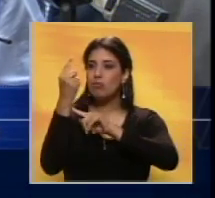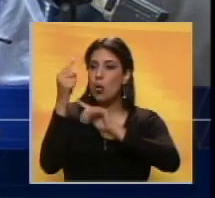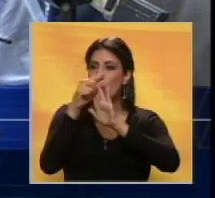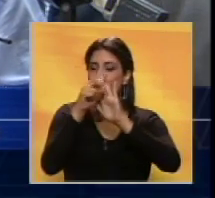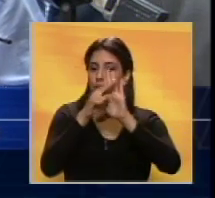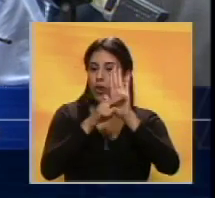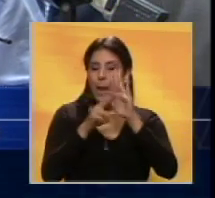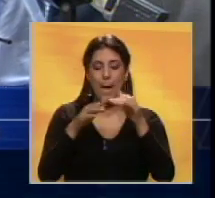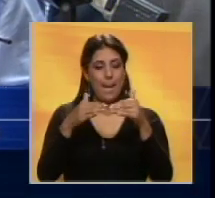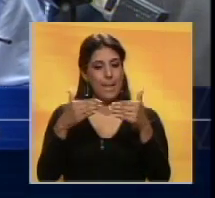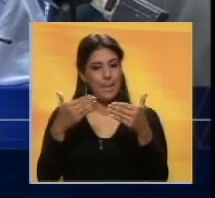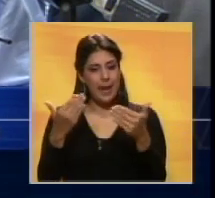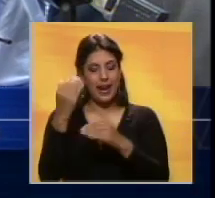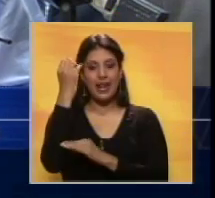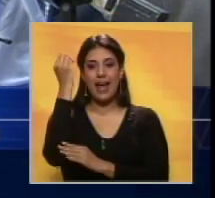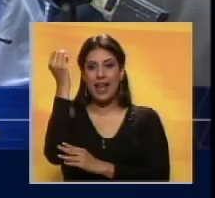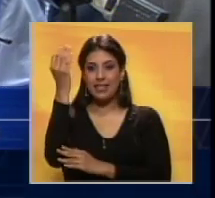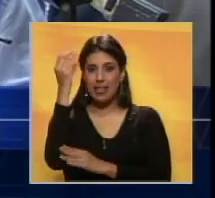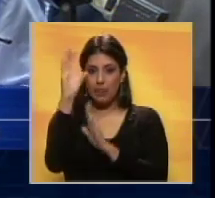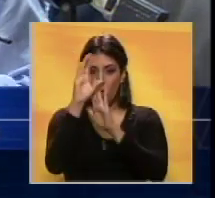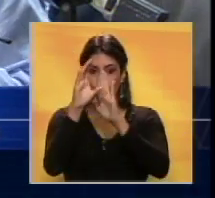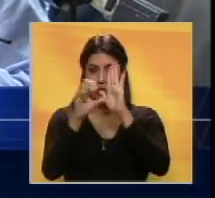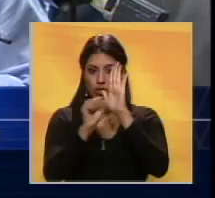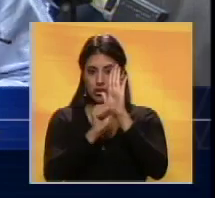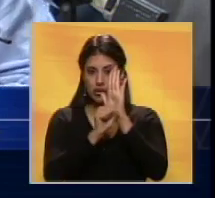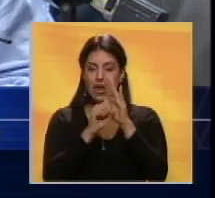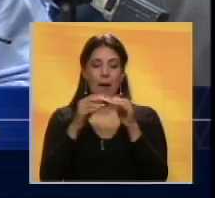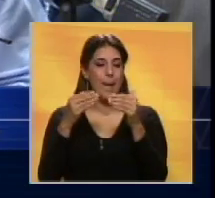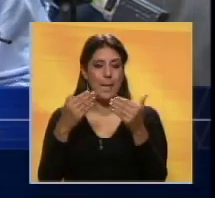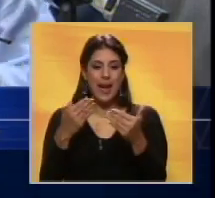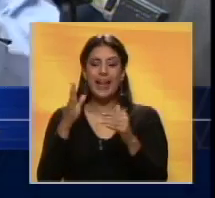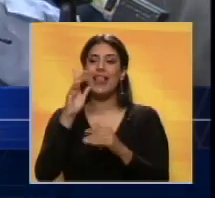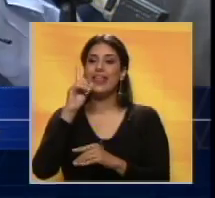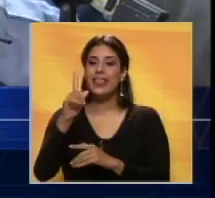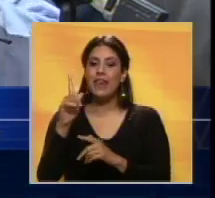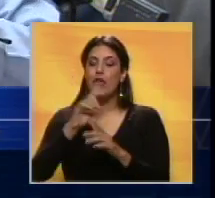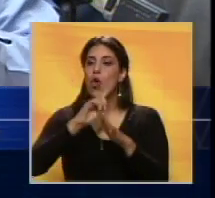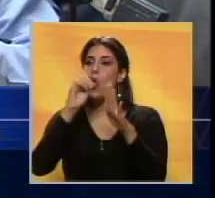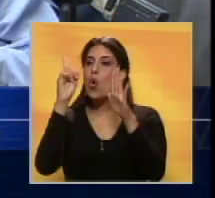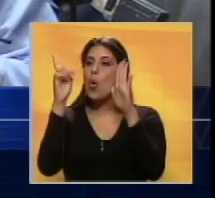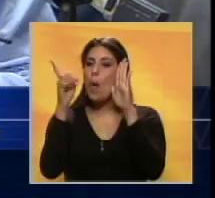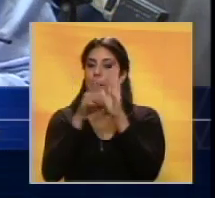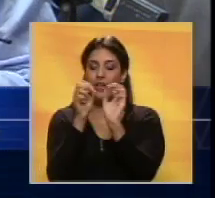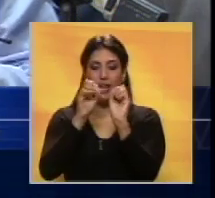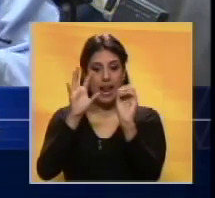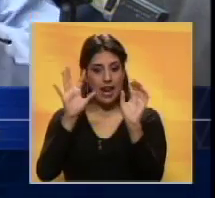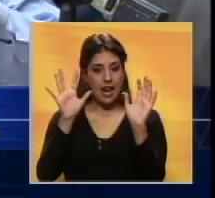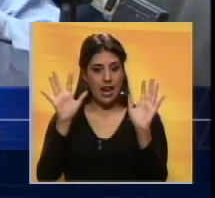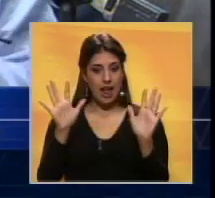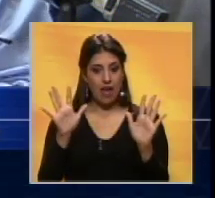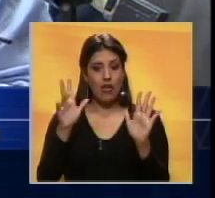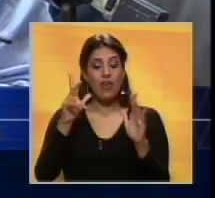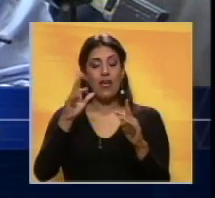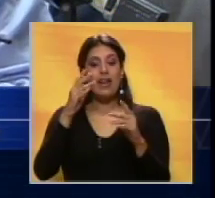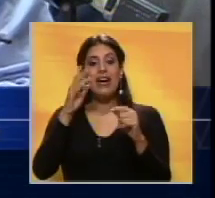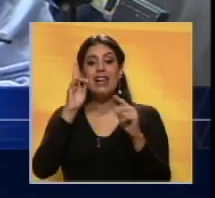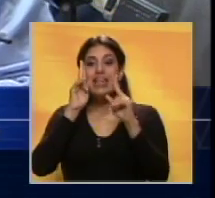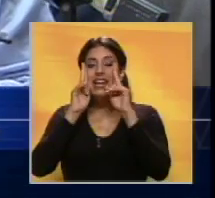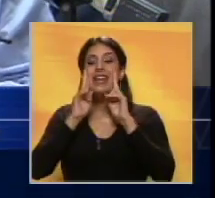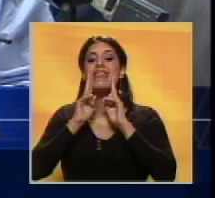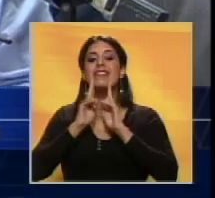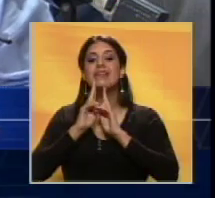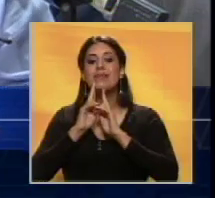condiciones para la Asamblea Constituyente, para que deje absolutamente claro,